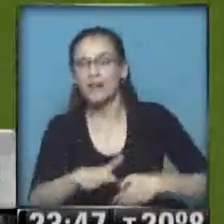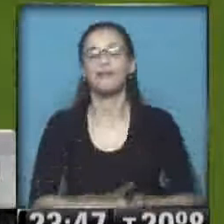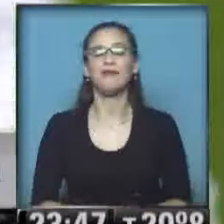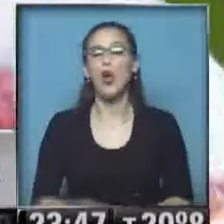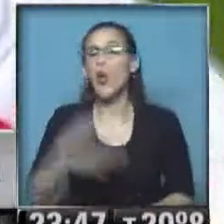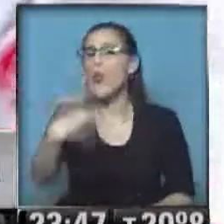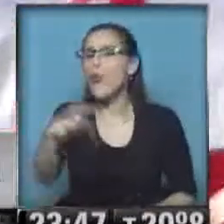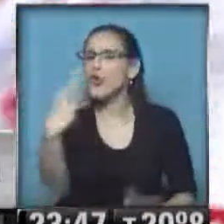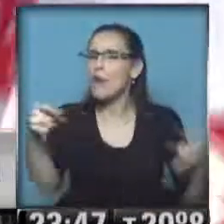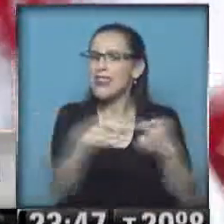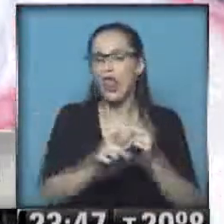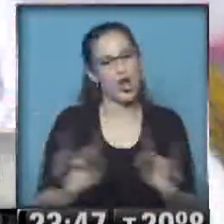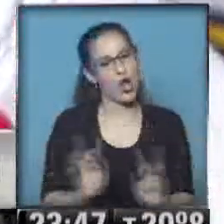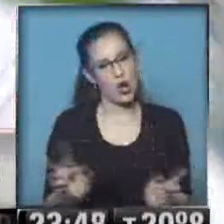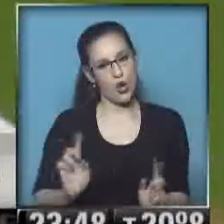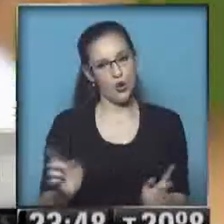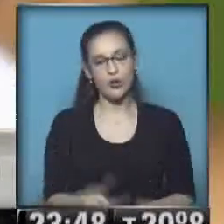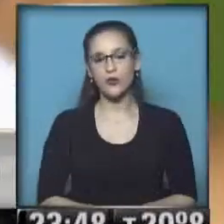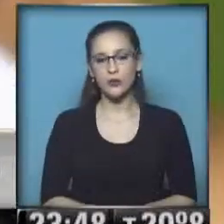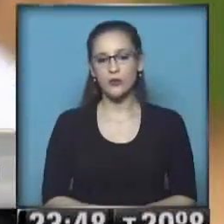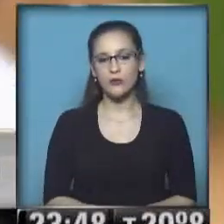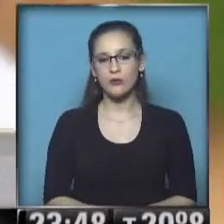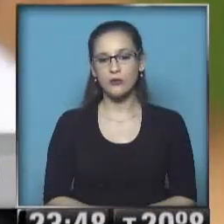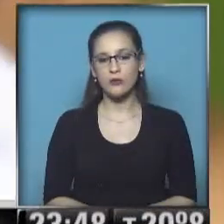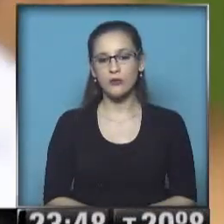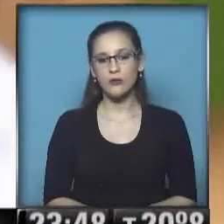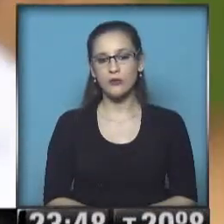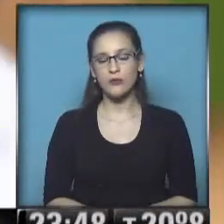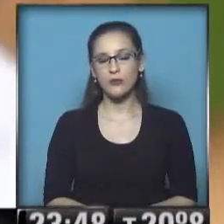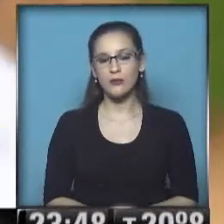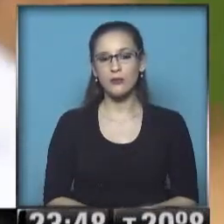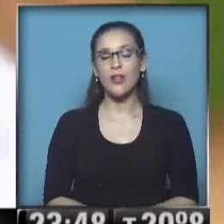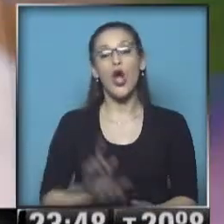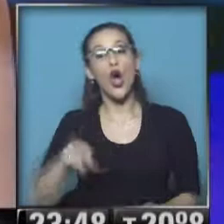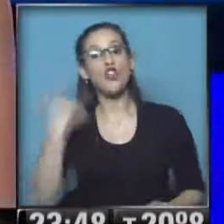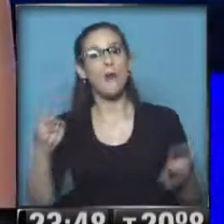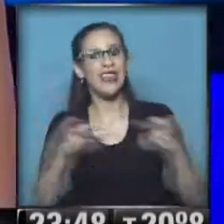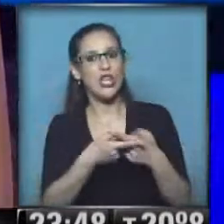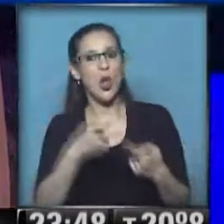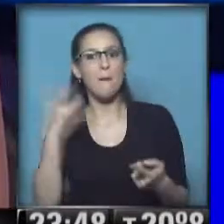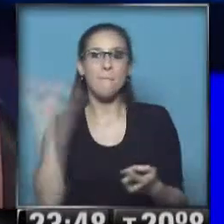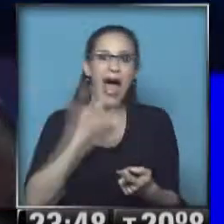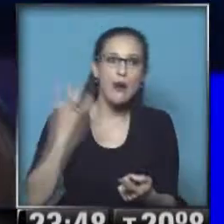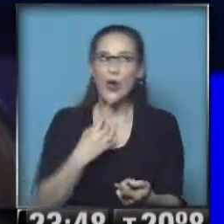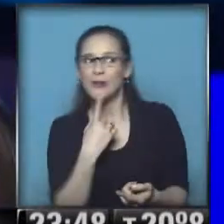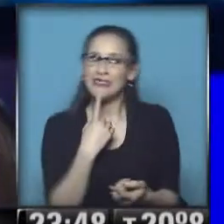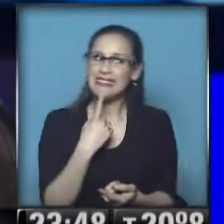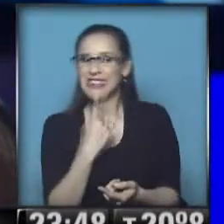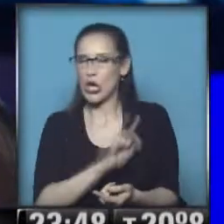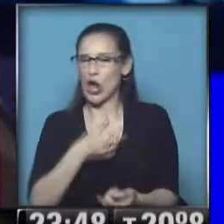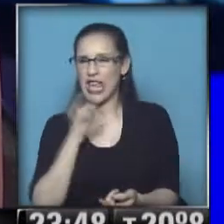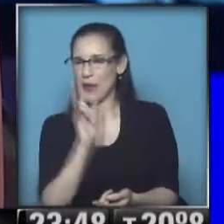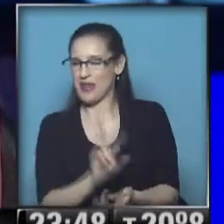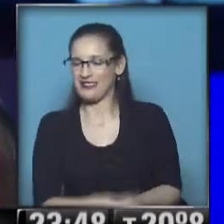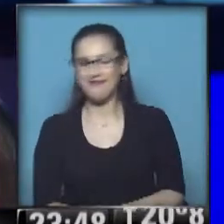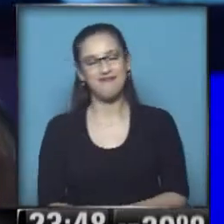partido después de este. Hubo uno más que Pablo no quiere ver, por supuesto, porque involucra a Racing y lo involucra con goleada. Ganó